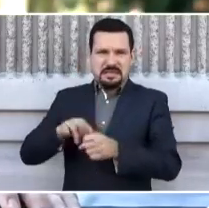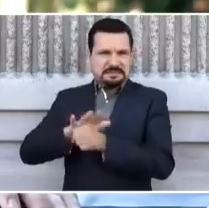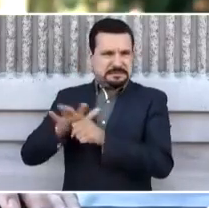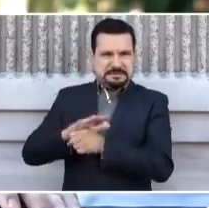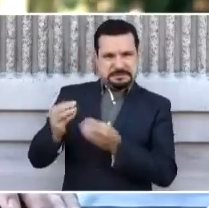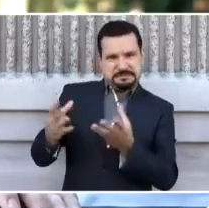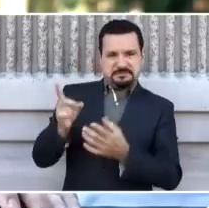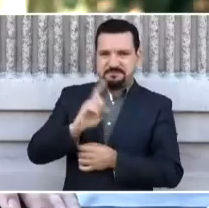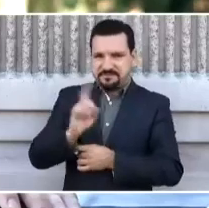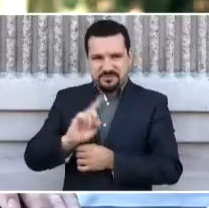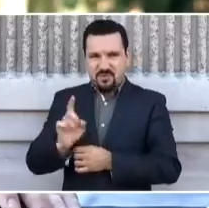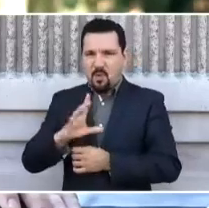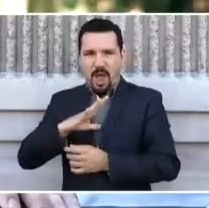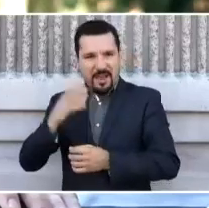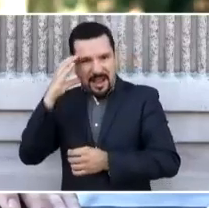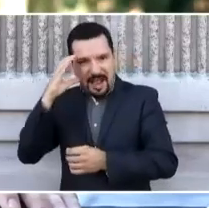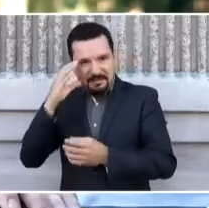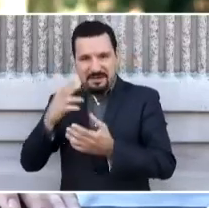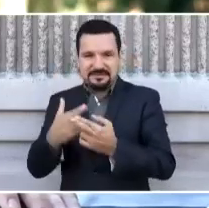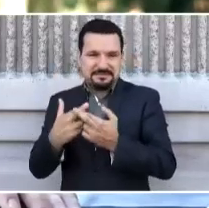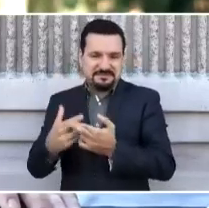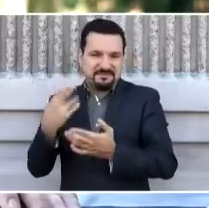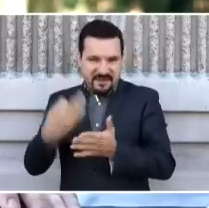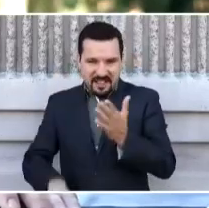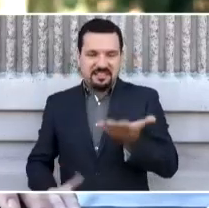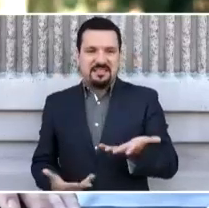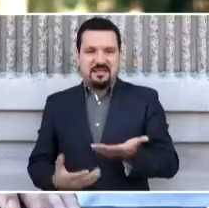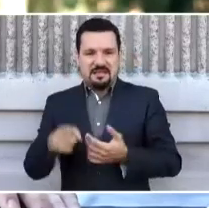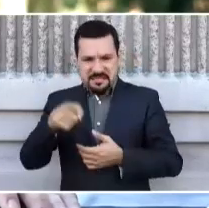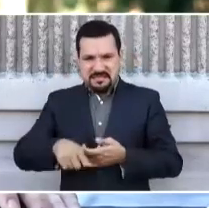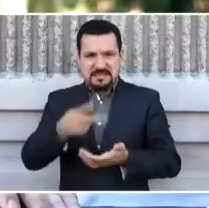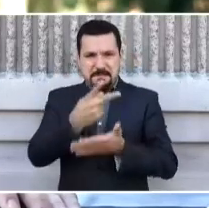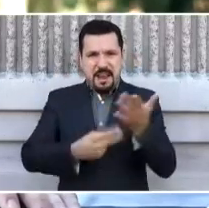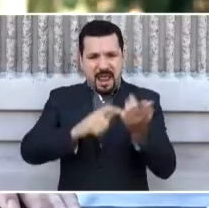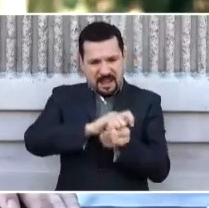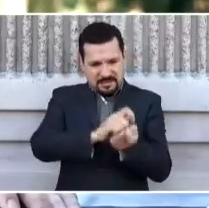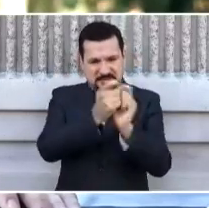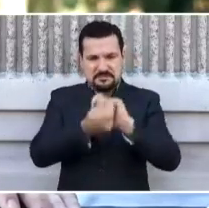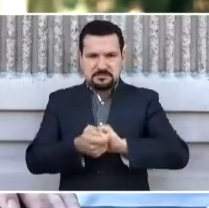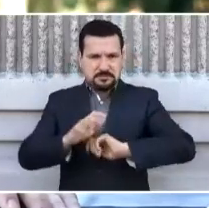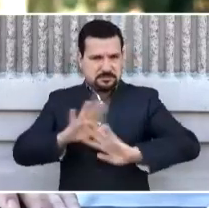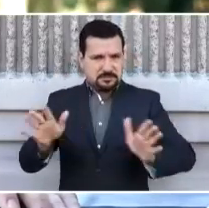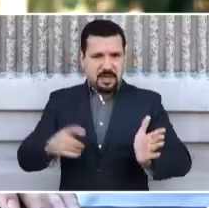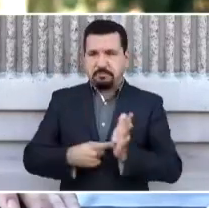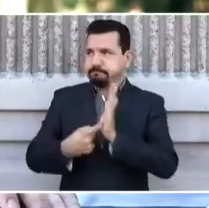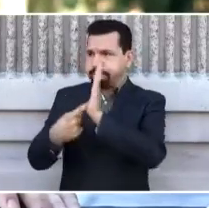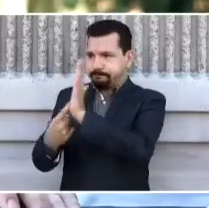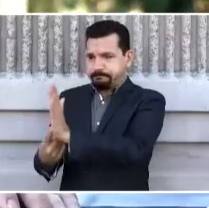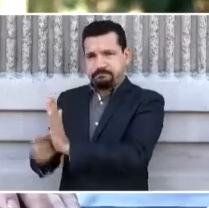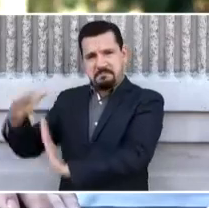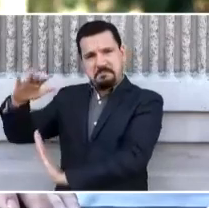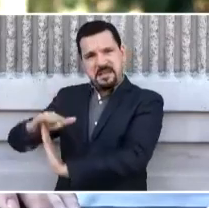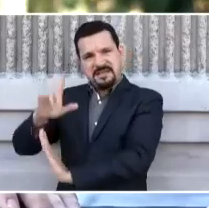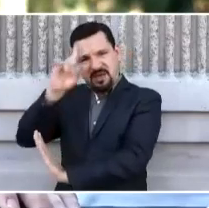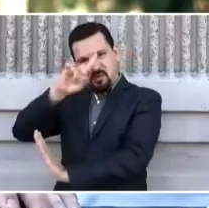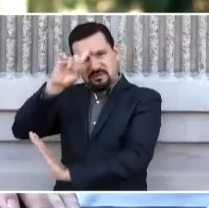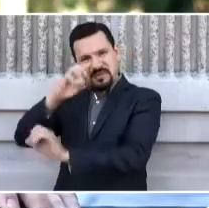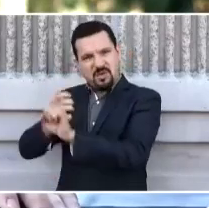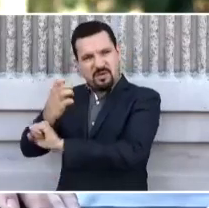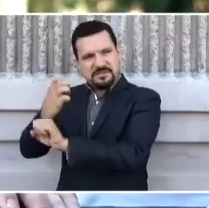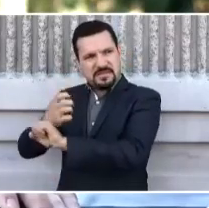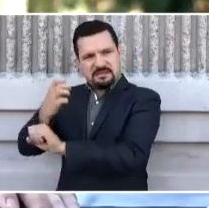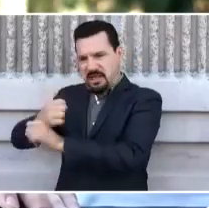mejor posible. Les comento que este plan de reconversión está aprobado por el Consejo Estatal. Y como